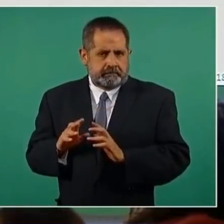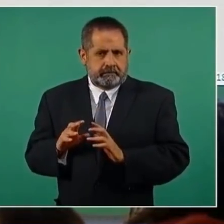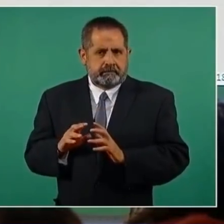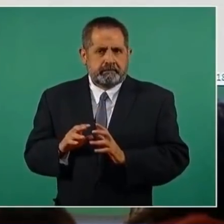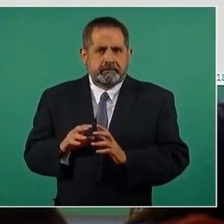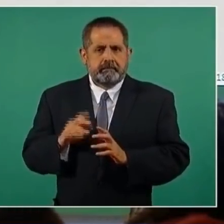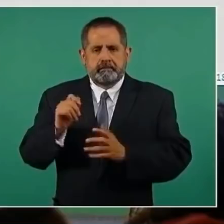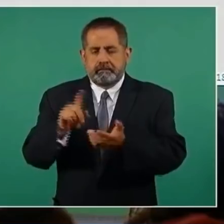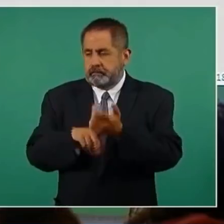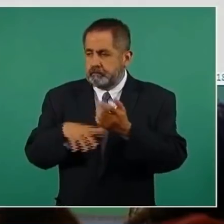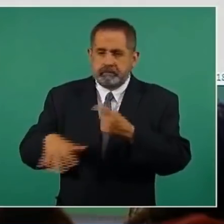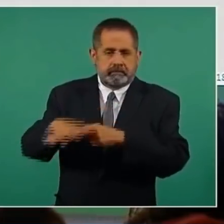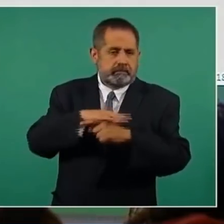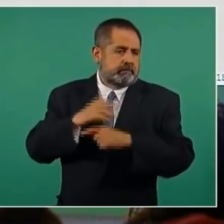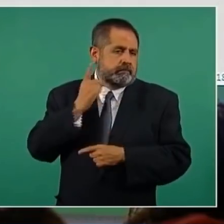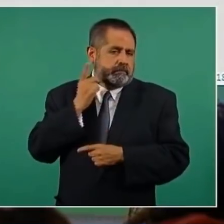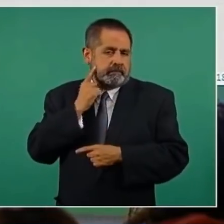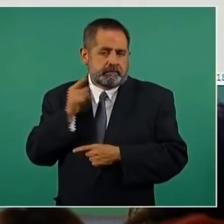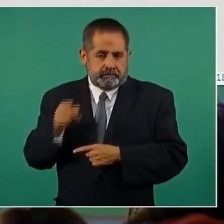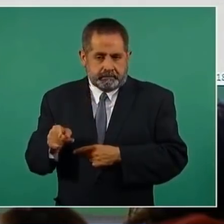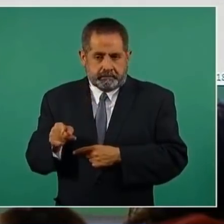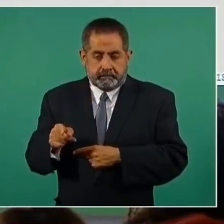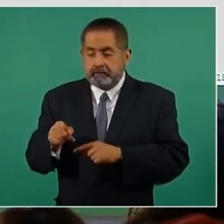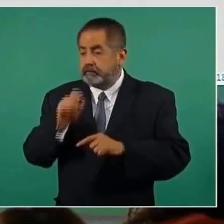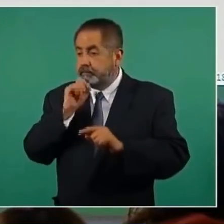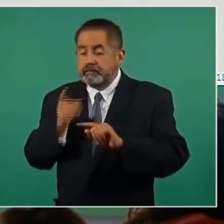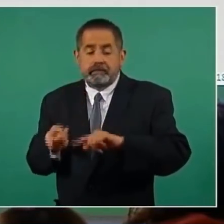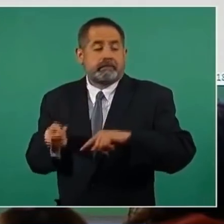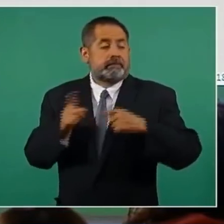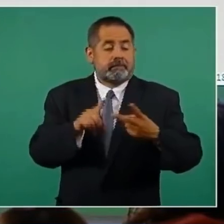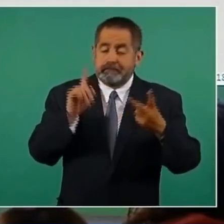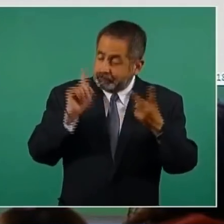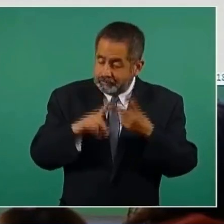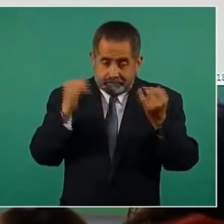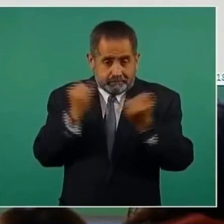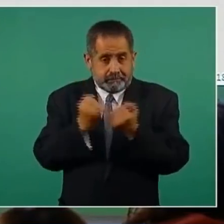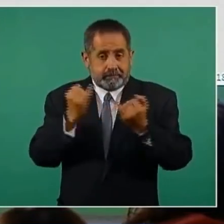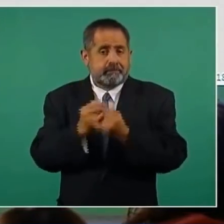de los diputados, y lo mismo en el Senado.